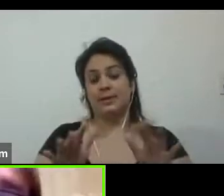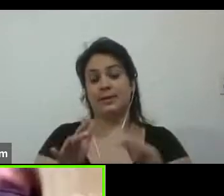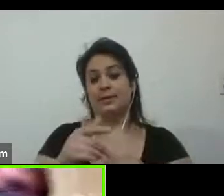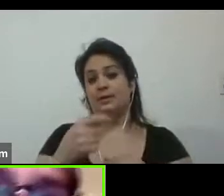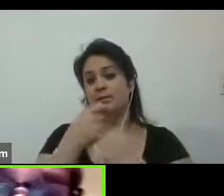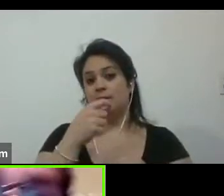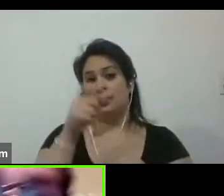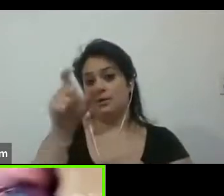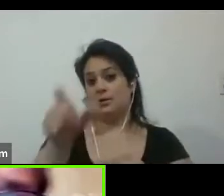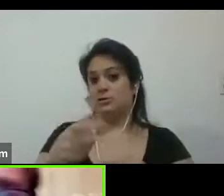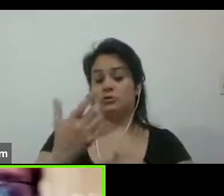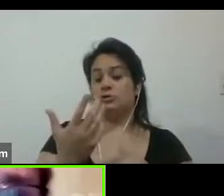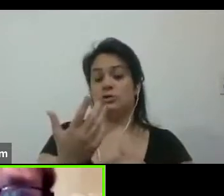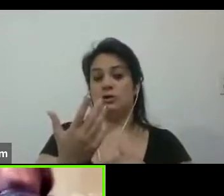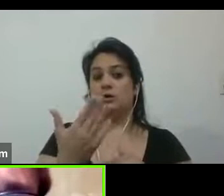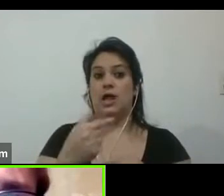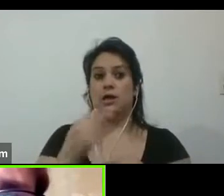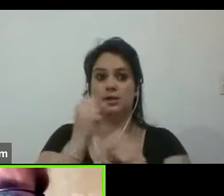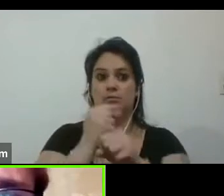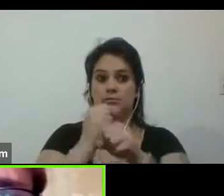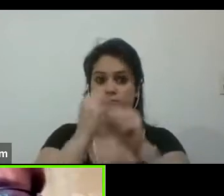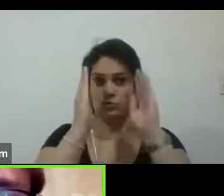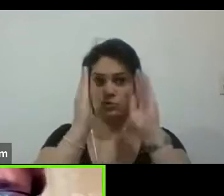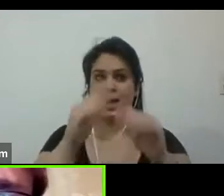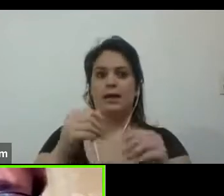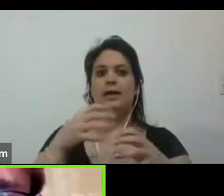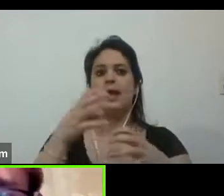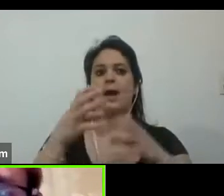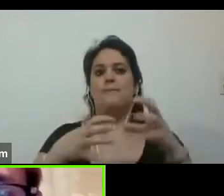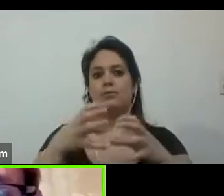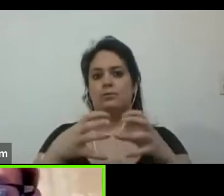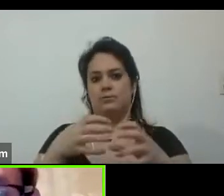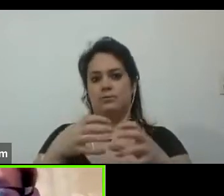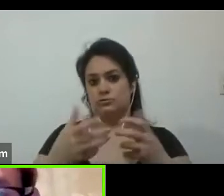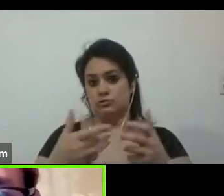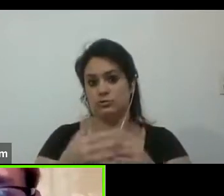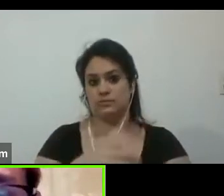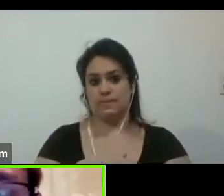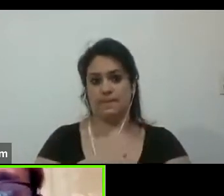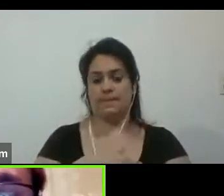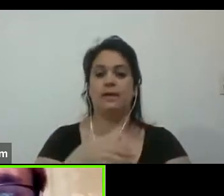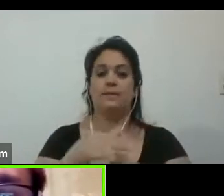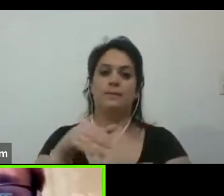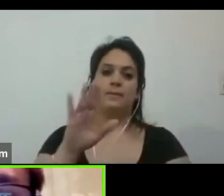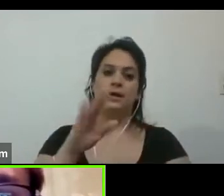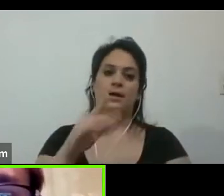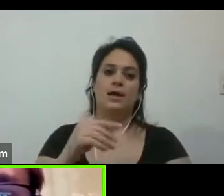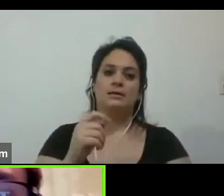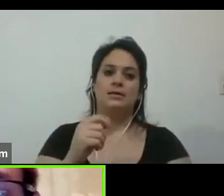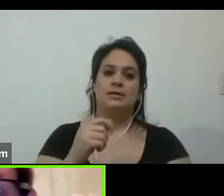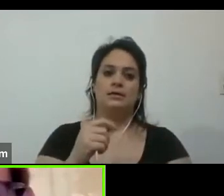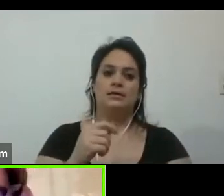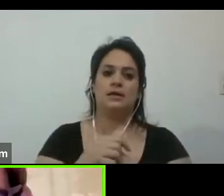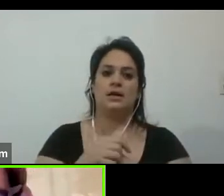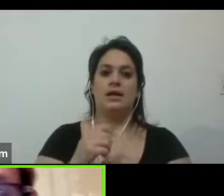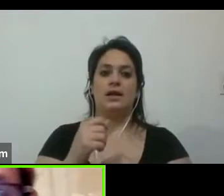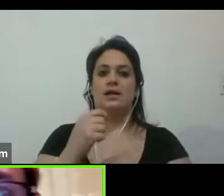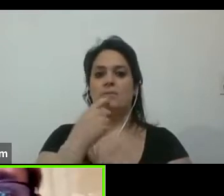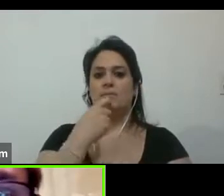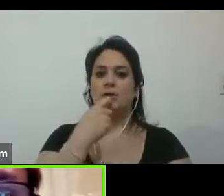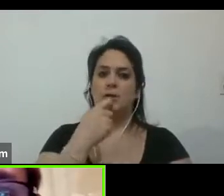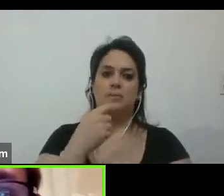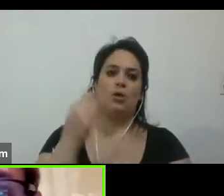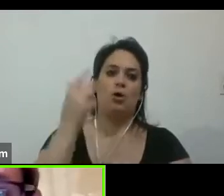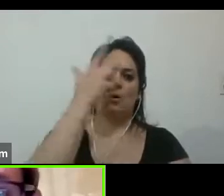desempeñarse en más en lo que es son las instituciones hospitalarias casa de adultos mayores